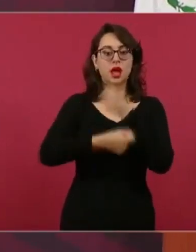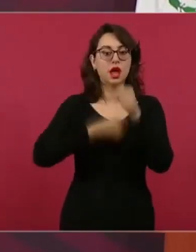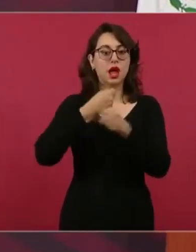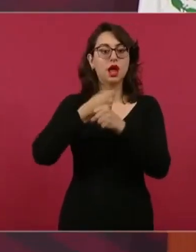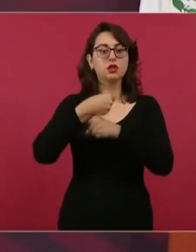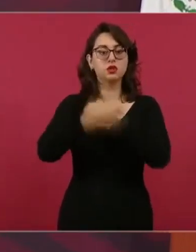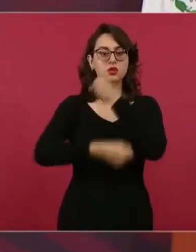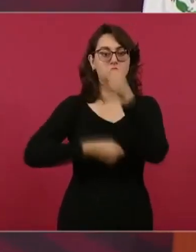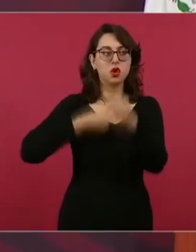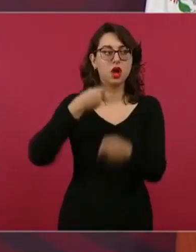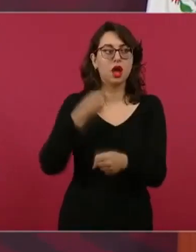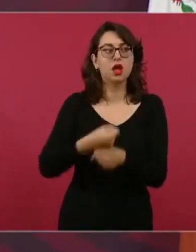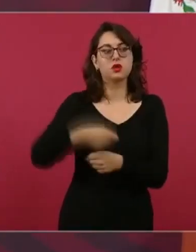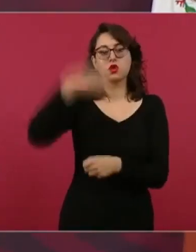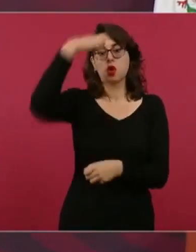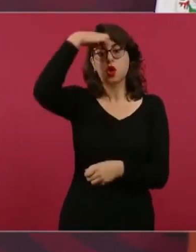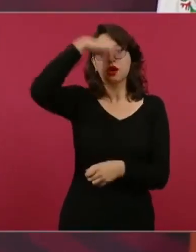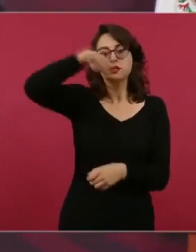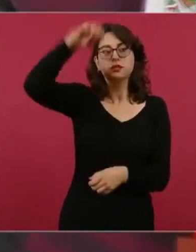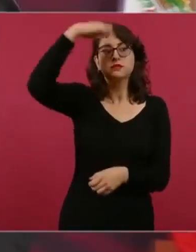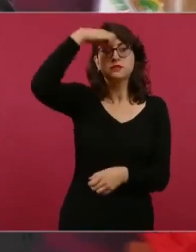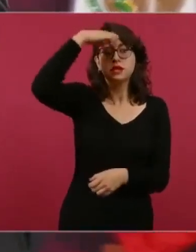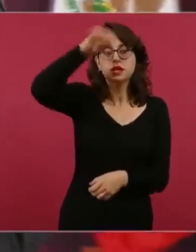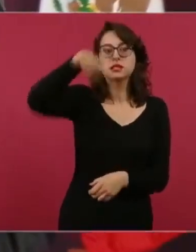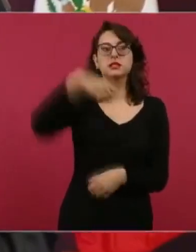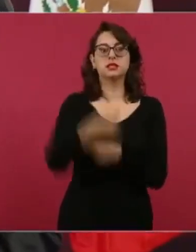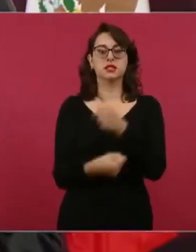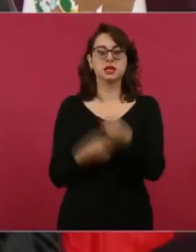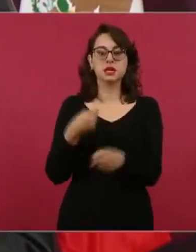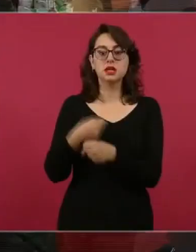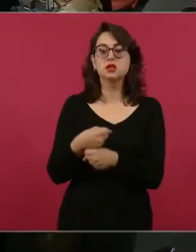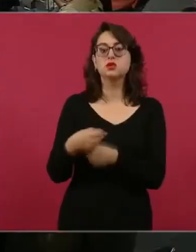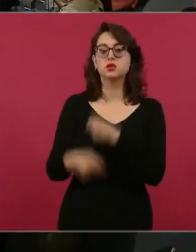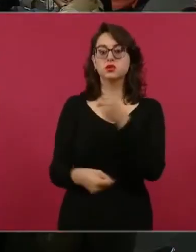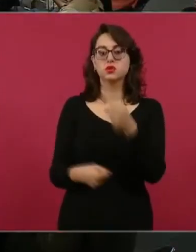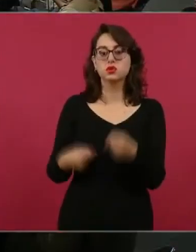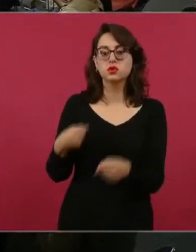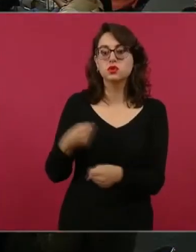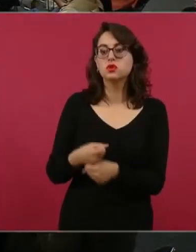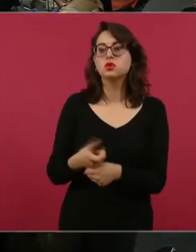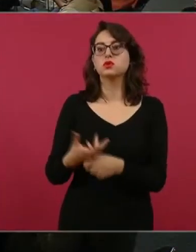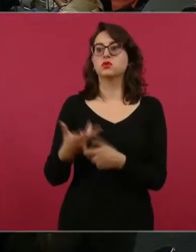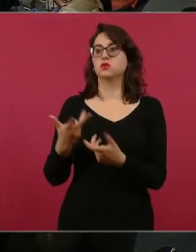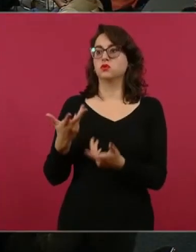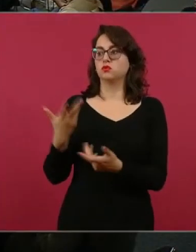y al mismo tiempo que también puedan participar otros.